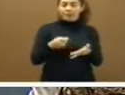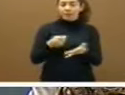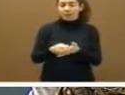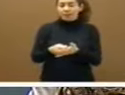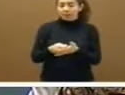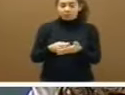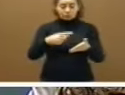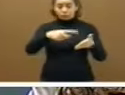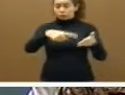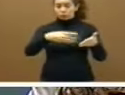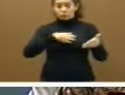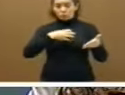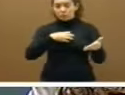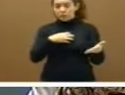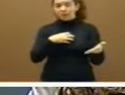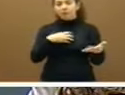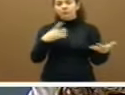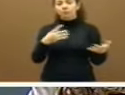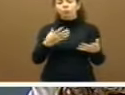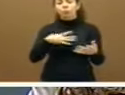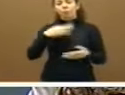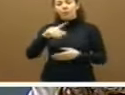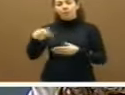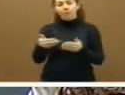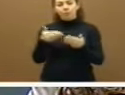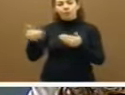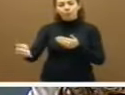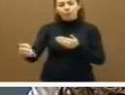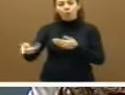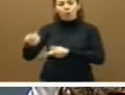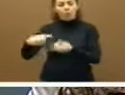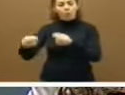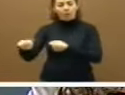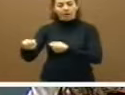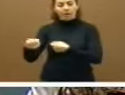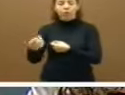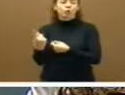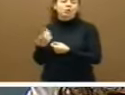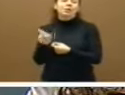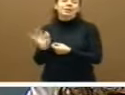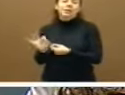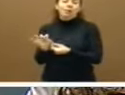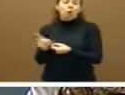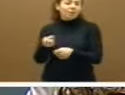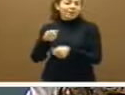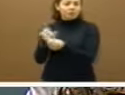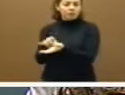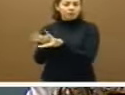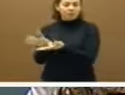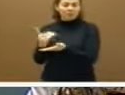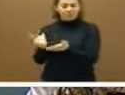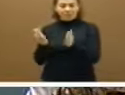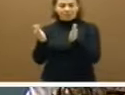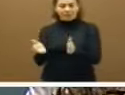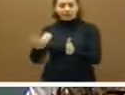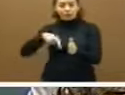poder adquirir la propiedad de la propia vivienda y no tener que ser desahuciado. Por lo tanto, esa parte, que es la más importante,